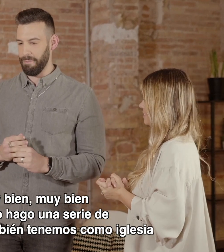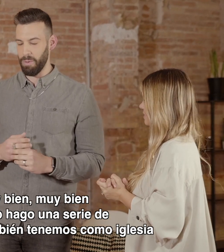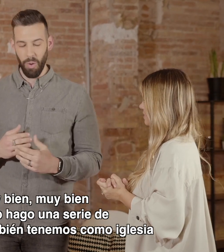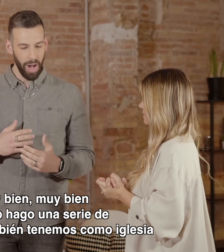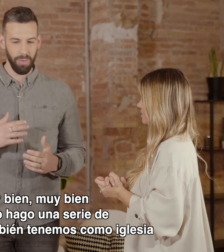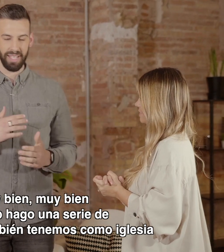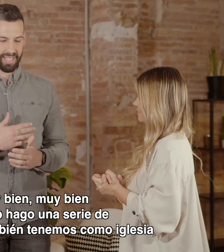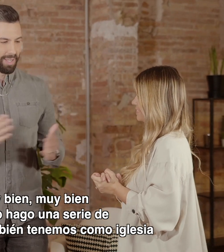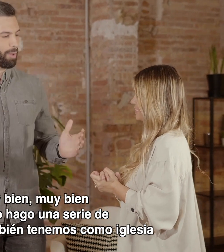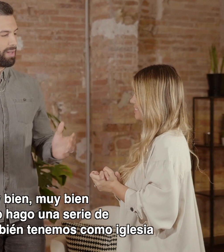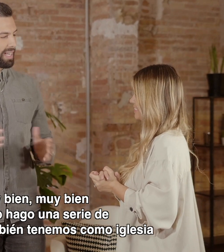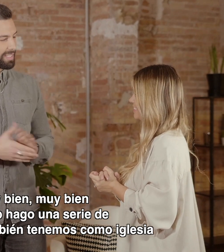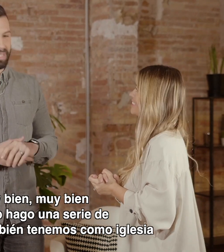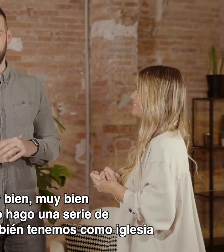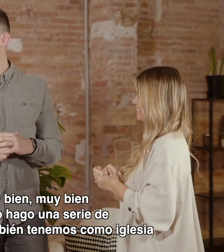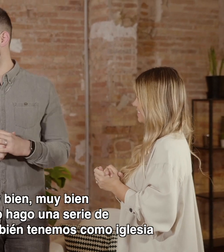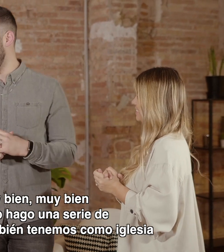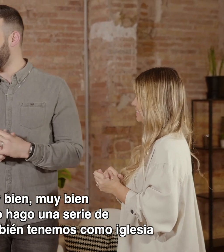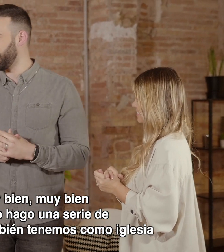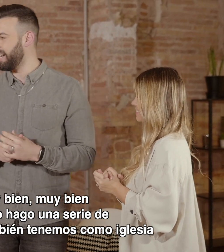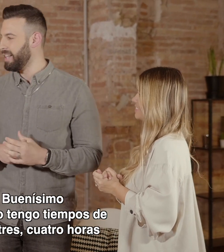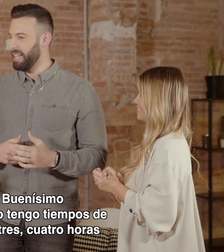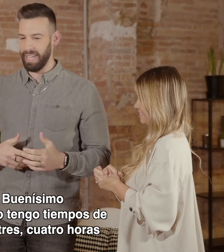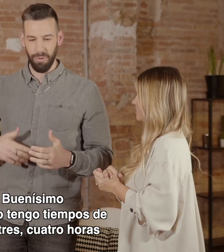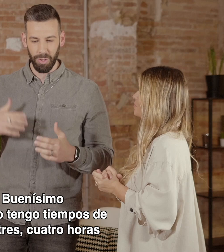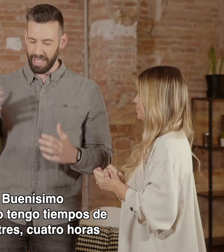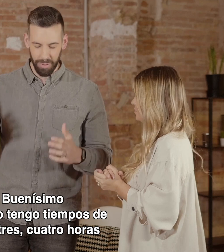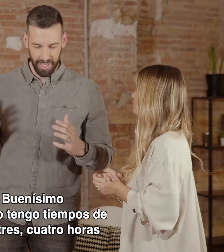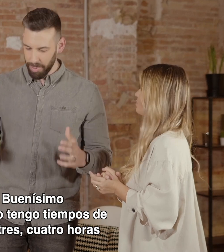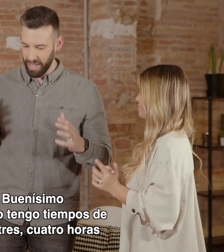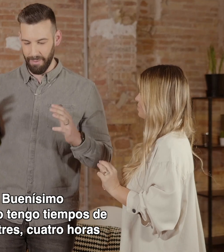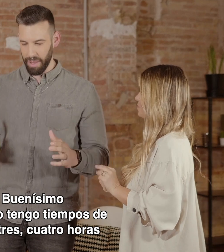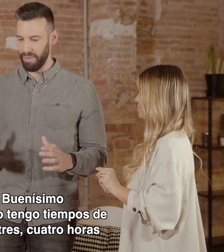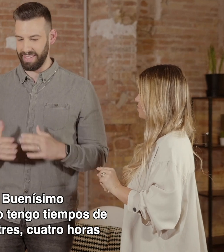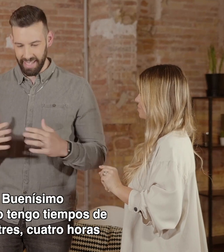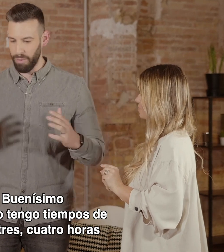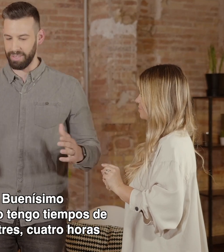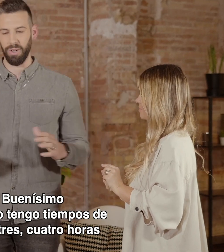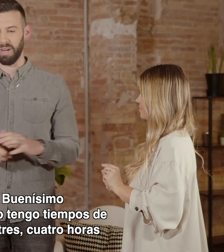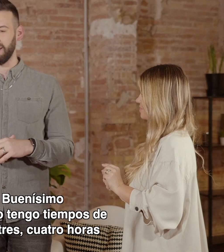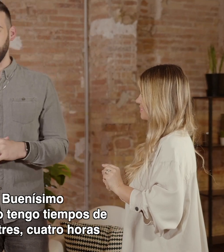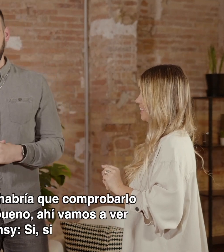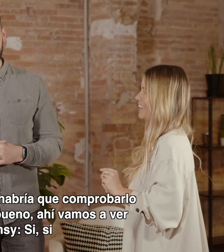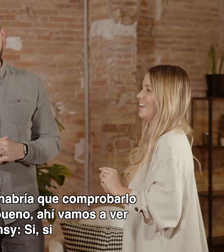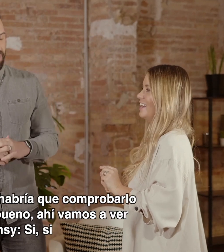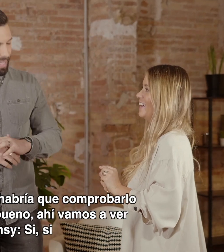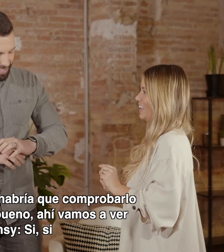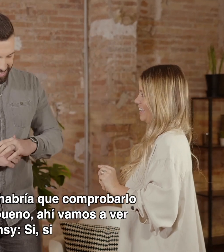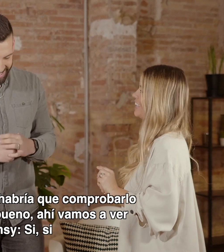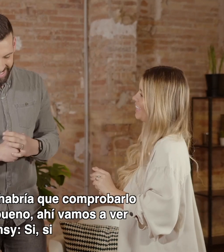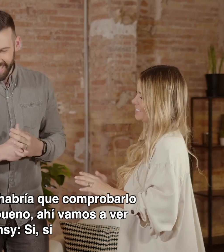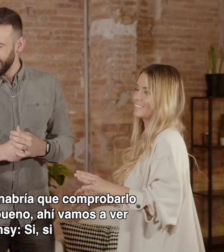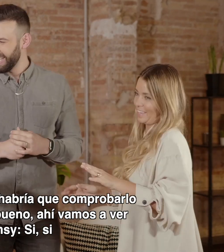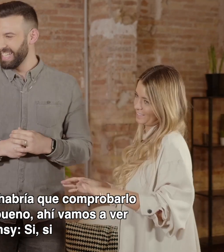Muy bien, luego muy bien. Luego hago una serie de devocionales que también tenemos como iglesia. Buenísimo. Luego tengo tiempos de alabanza de 3-4 horas. Bueno, eso habría